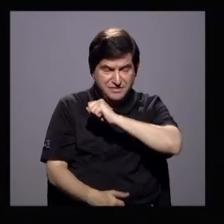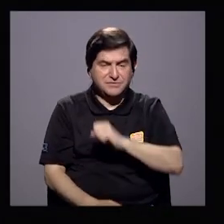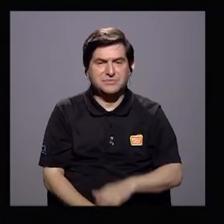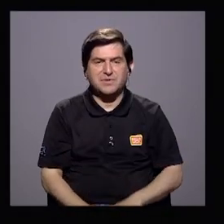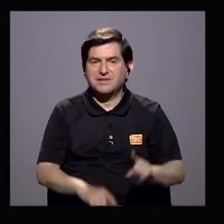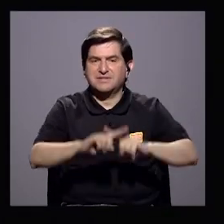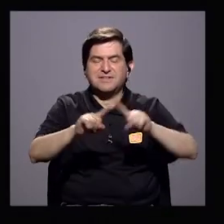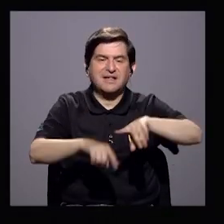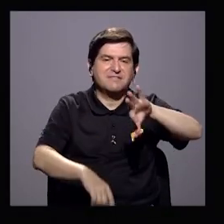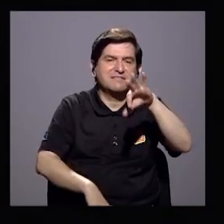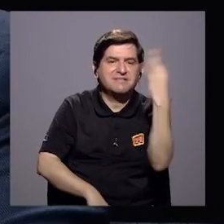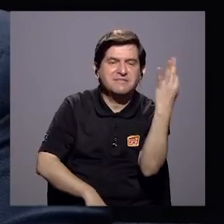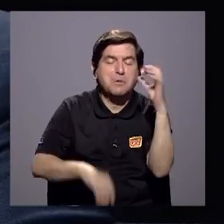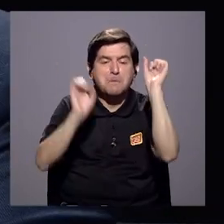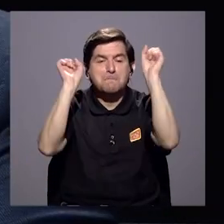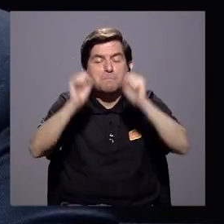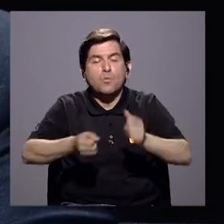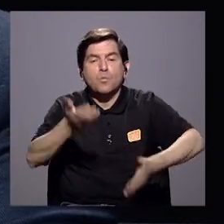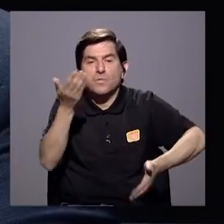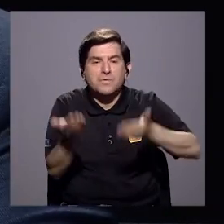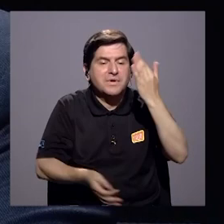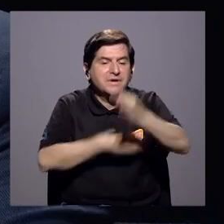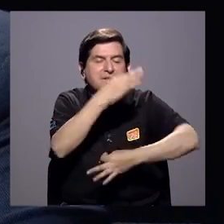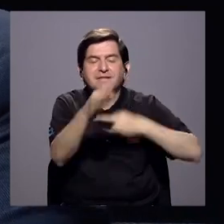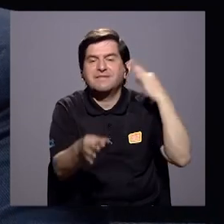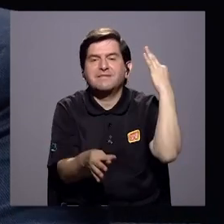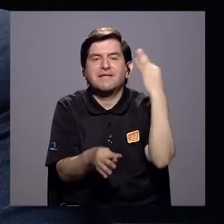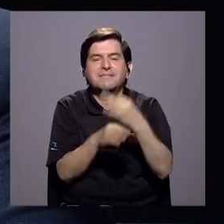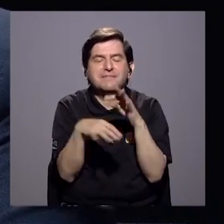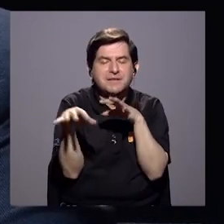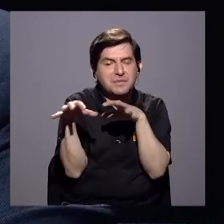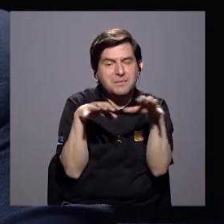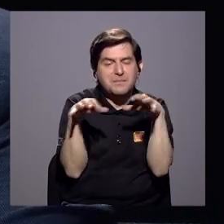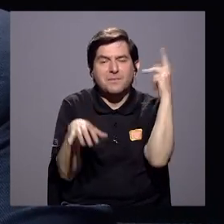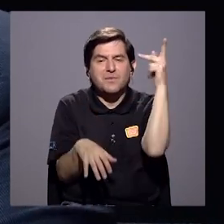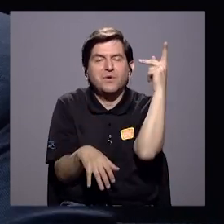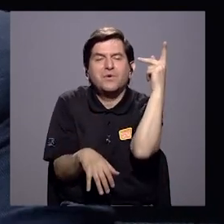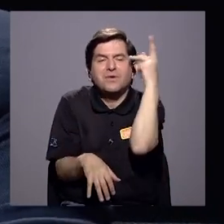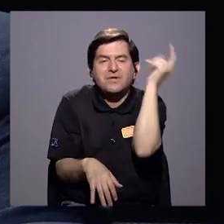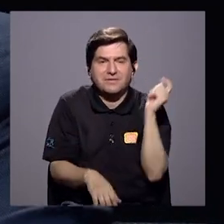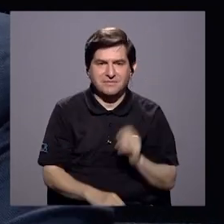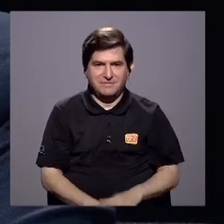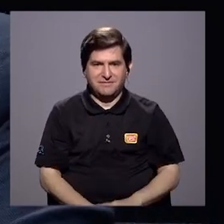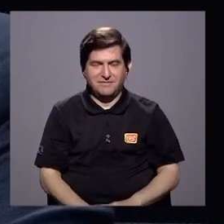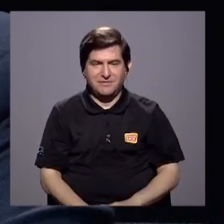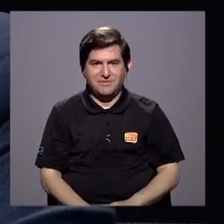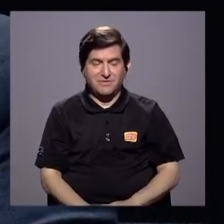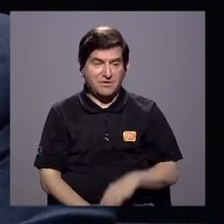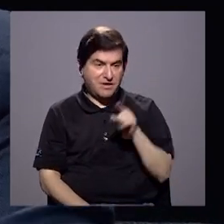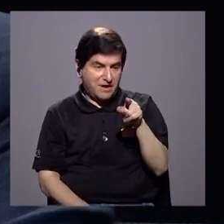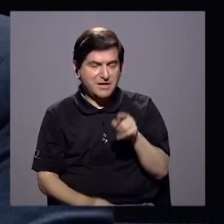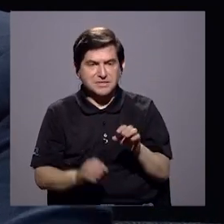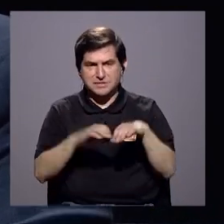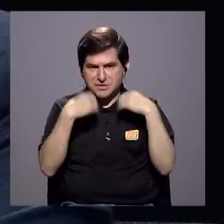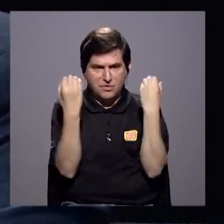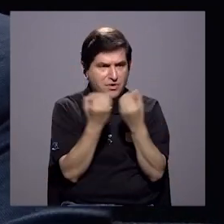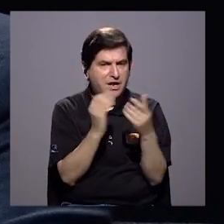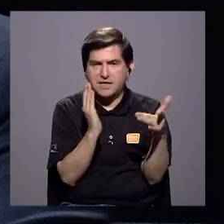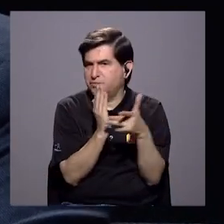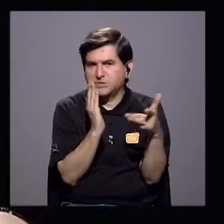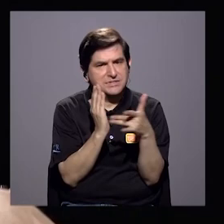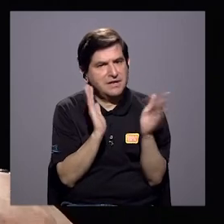alguna u otra forma podría tener algún tipo de movimiento político y cuando la prosa debe ser estrictamente